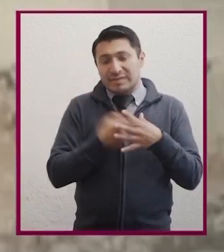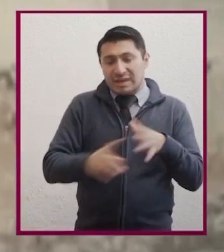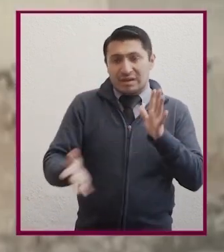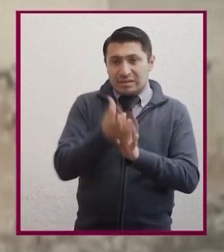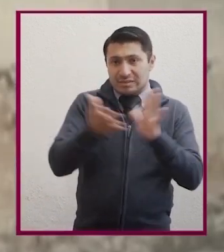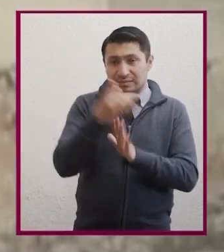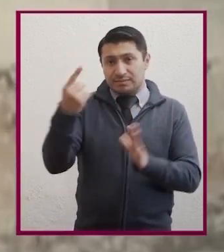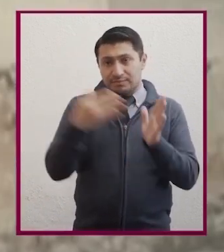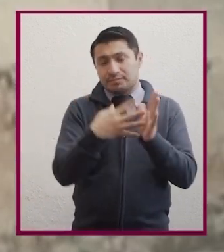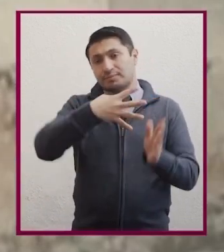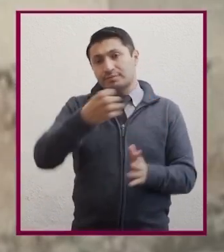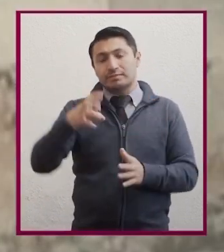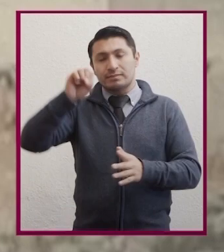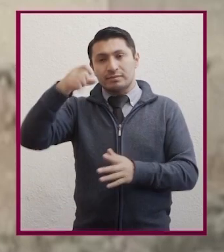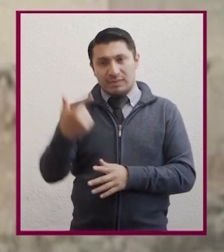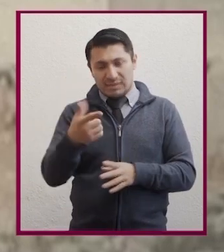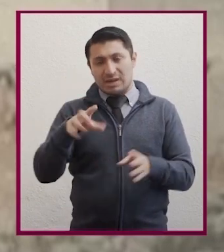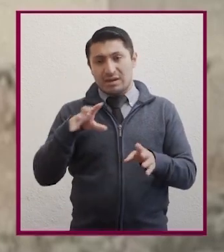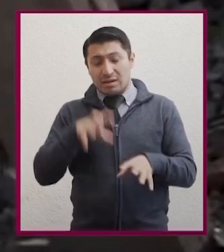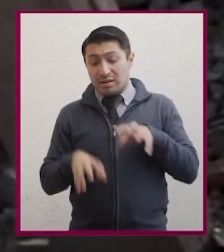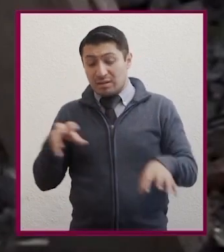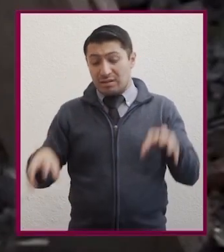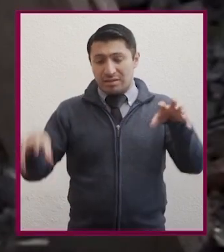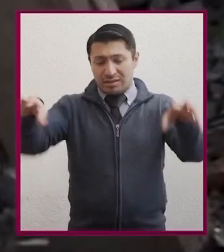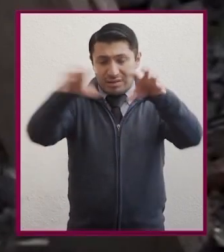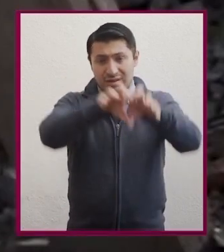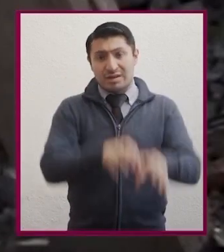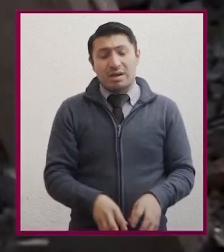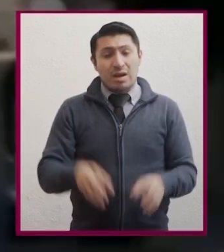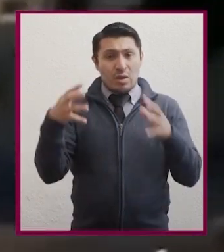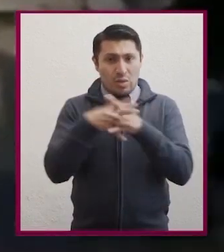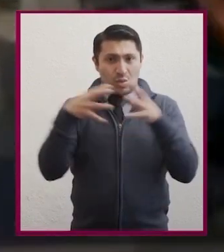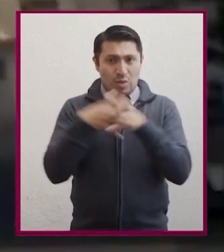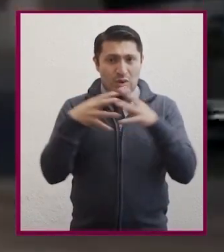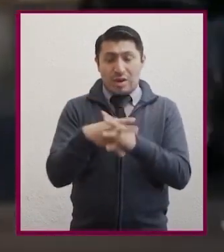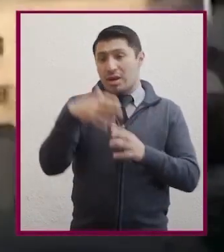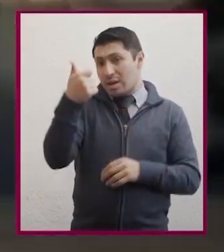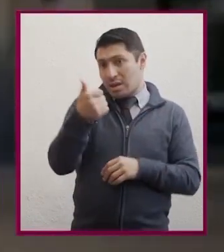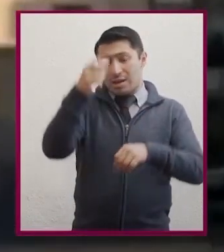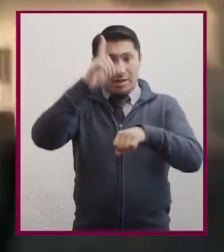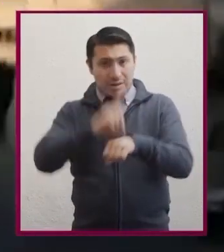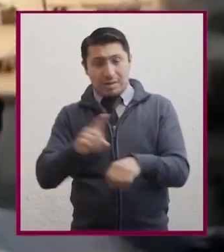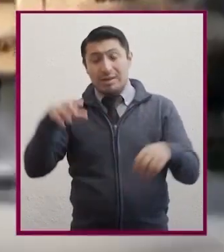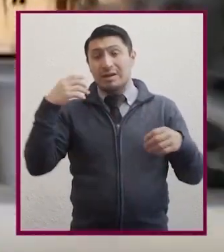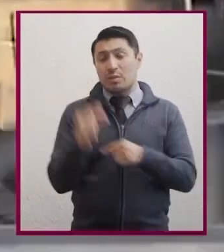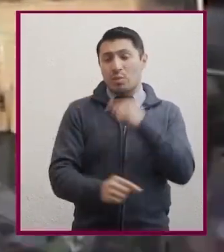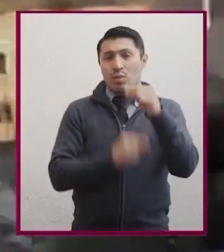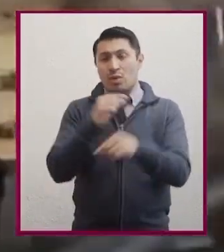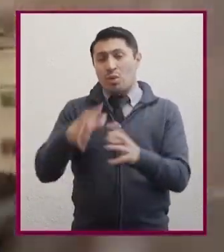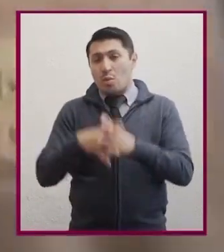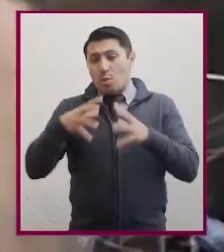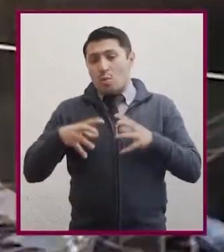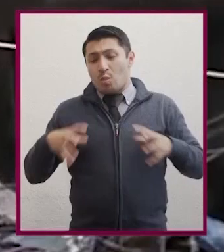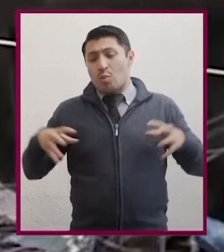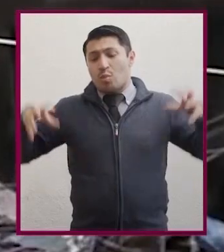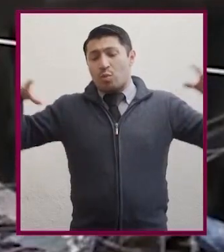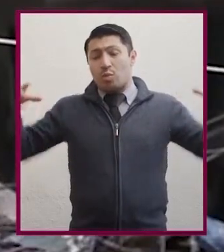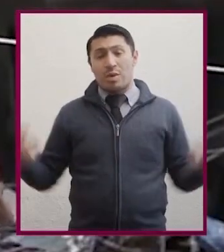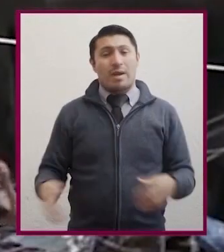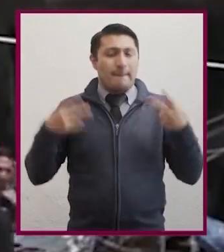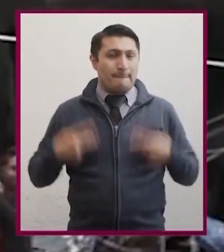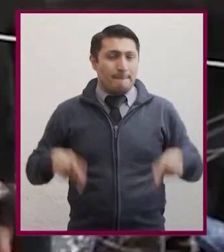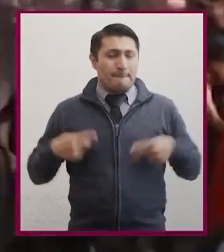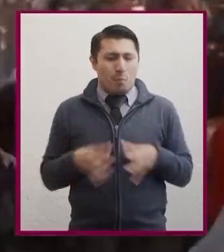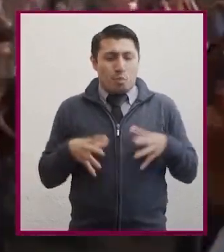en 1967 en los territorios ocupados durante la Guerra de los 6 días y han ido creciendo en número y cantidad